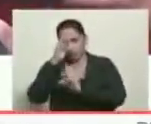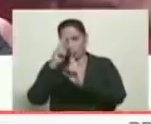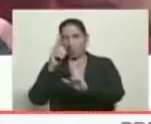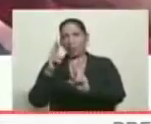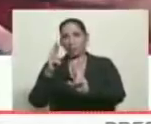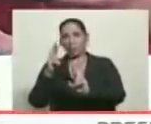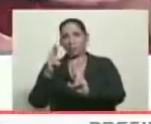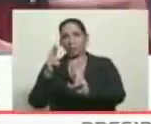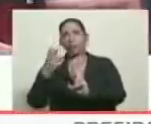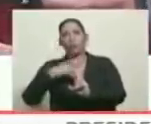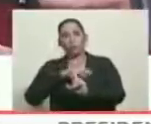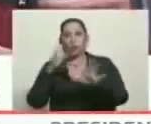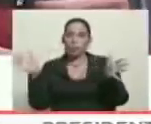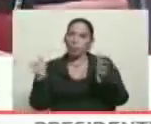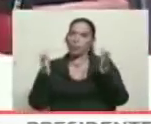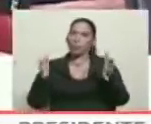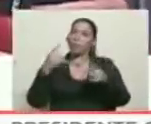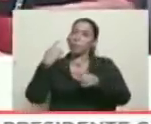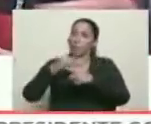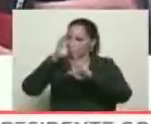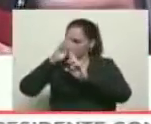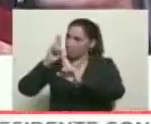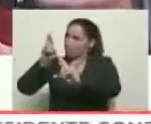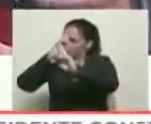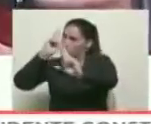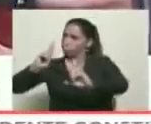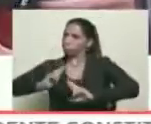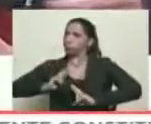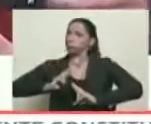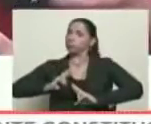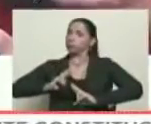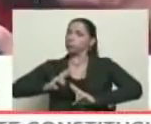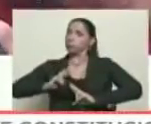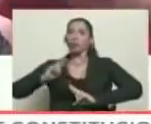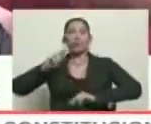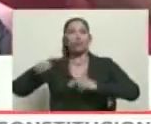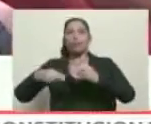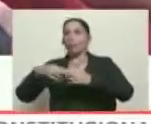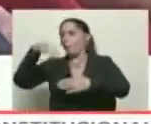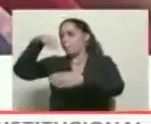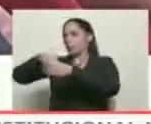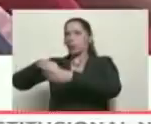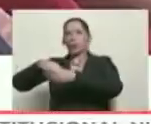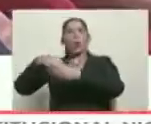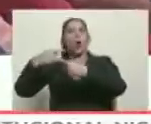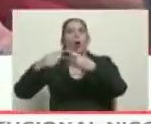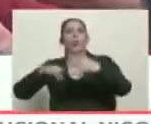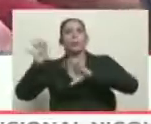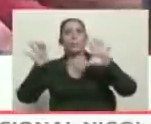que lo promovemos. Que haya respeto. No nos metemos en los asuntos internos de nadie. No aceptamos que nadie se meta en los asuntos internos nuestros.